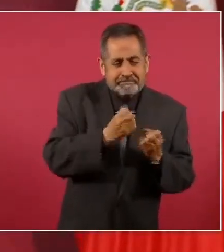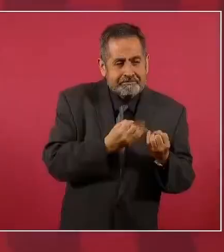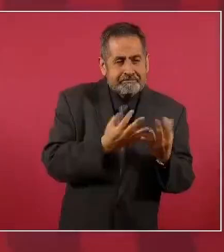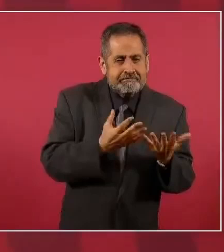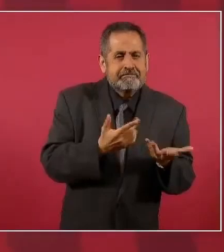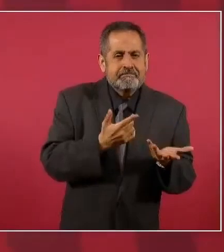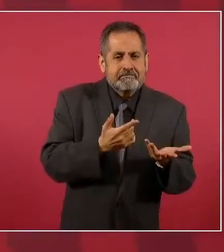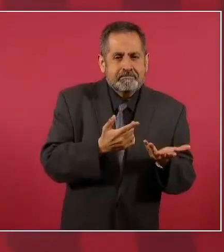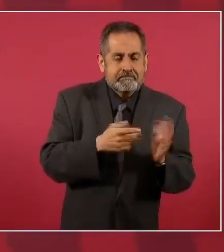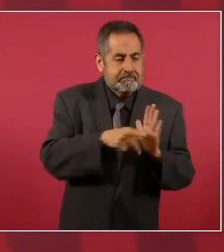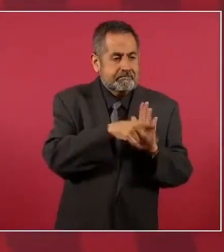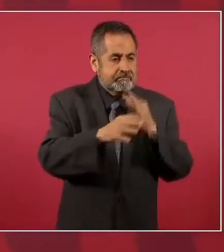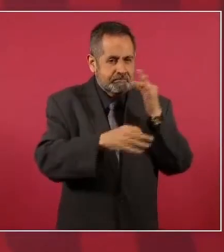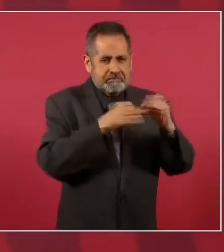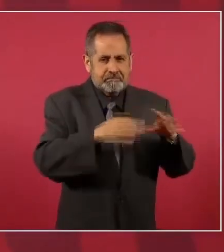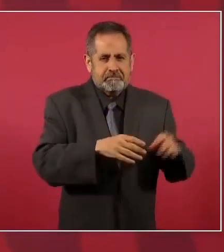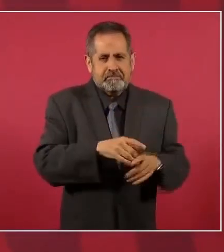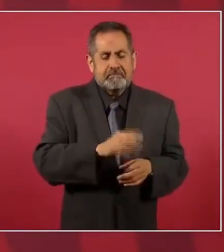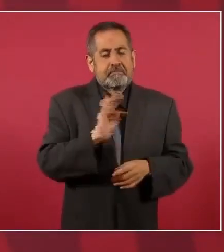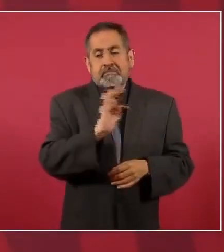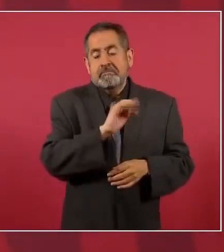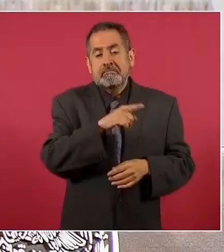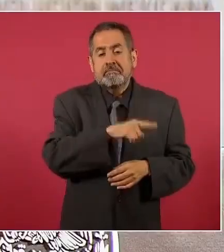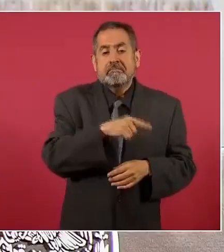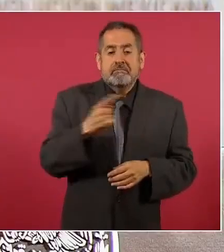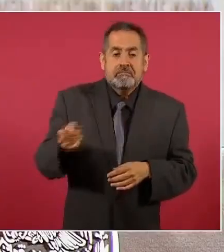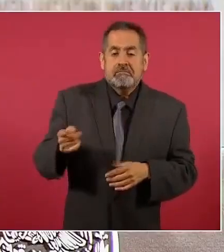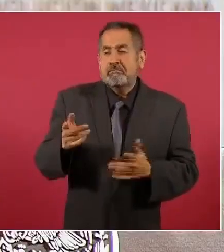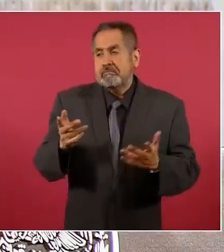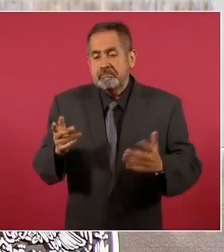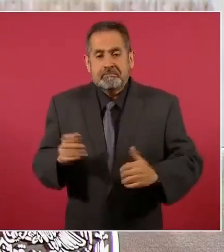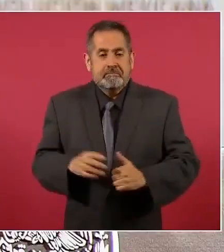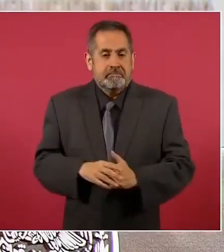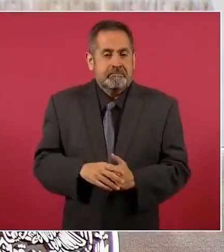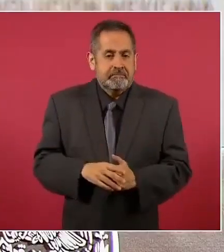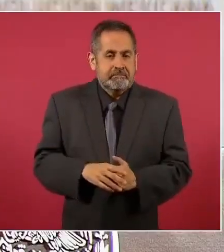ahora el Reforma va a tener posibilidad de llamar de nuevo